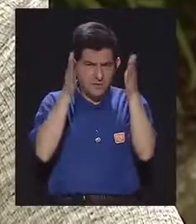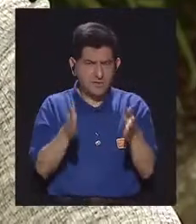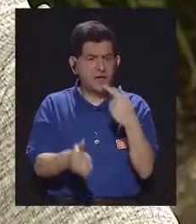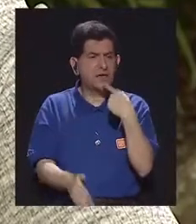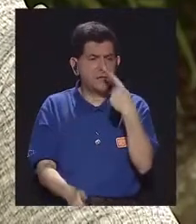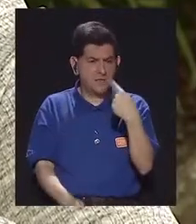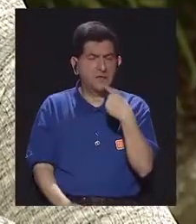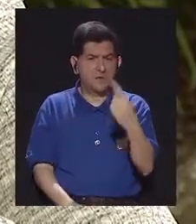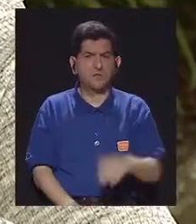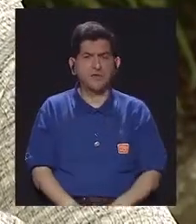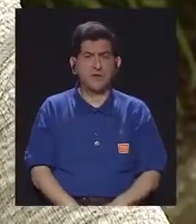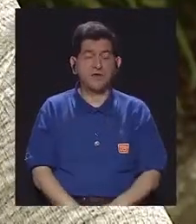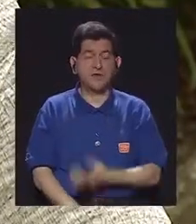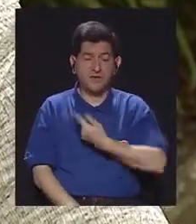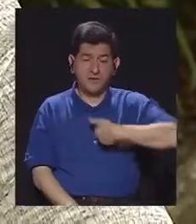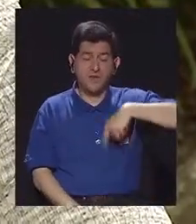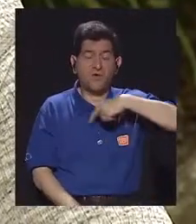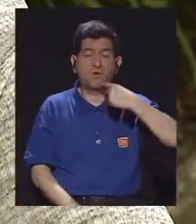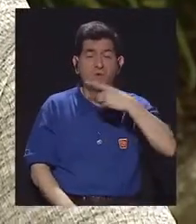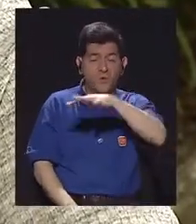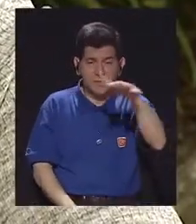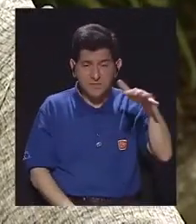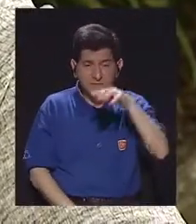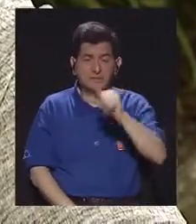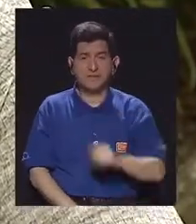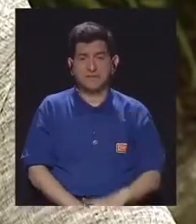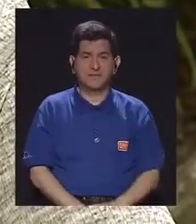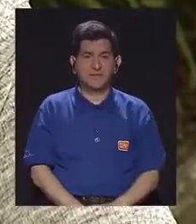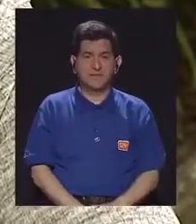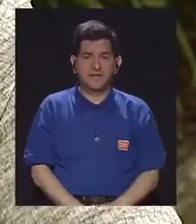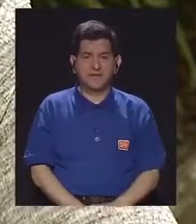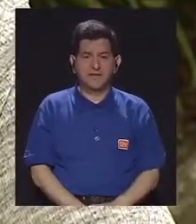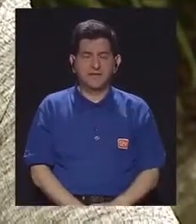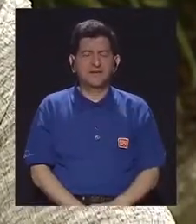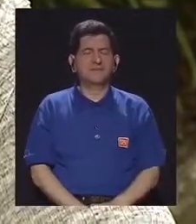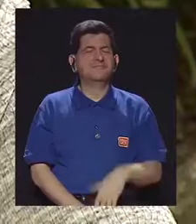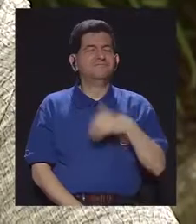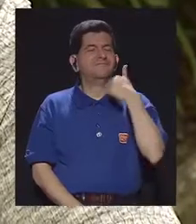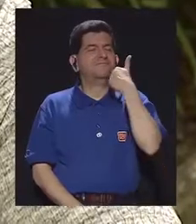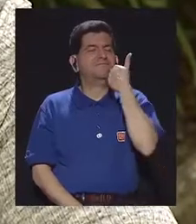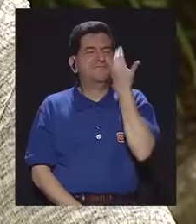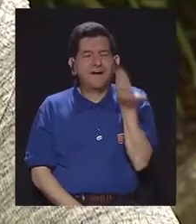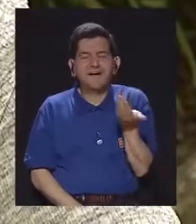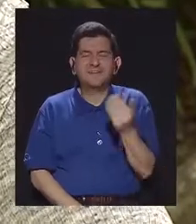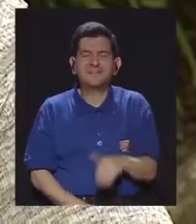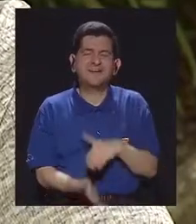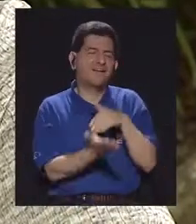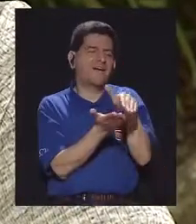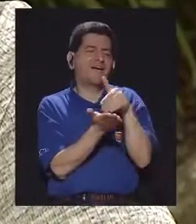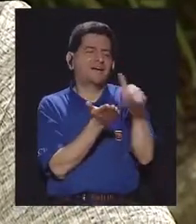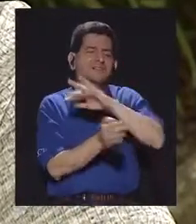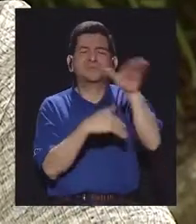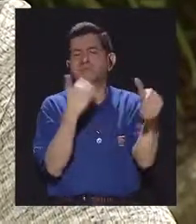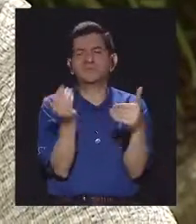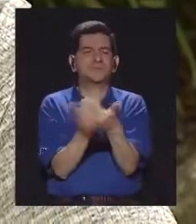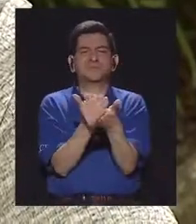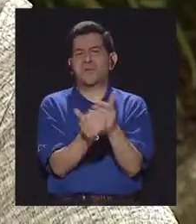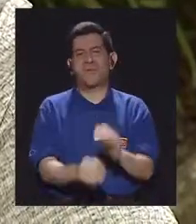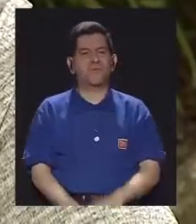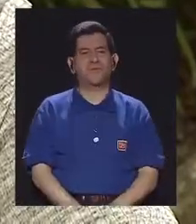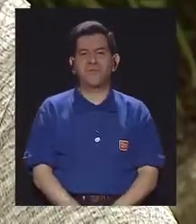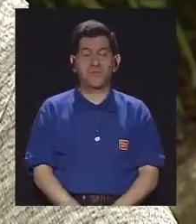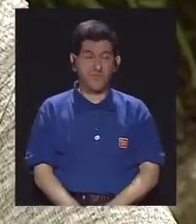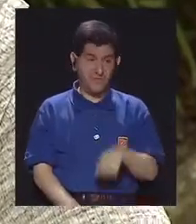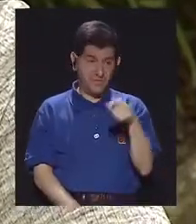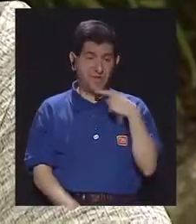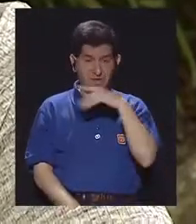Y lo digo el tico porque es nuestra realidad. Somos muy propensos a dar excusas para todo.